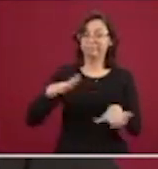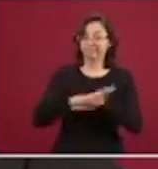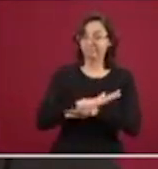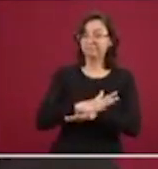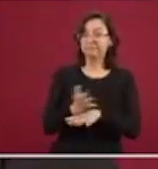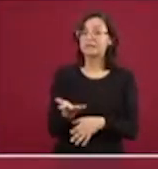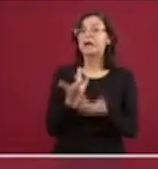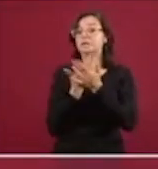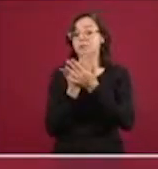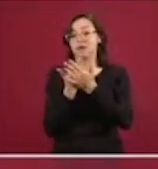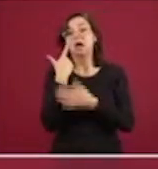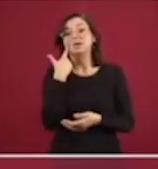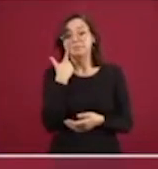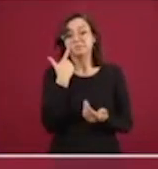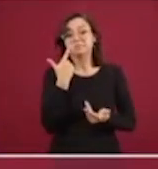Vamos a esperar.